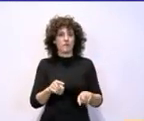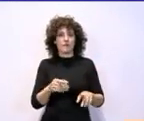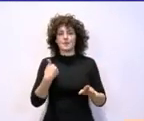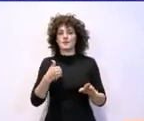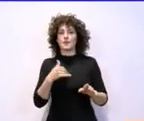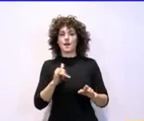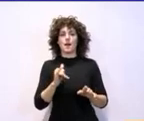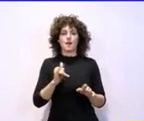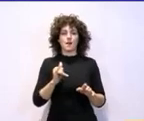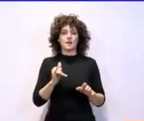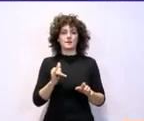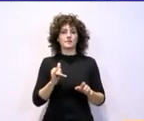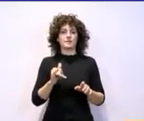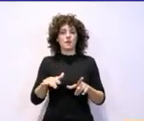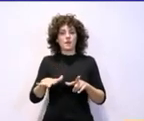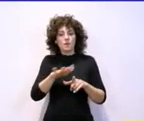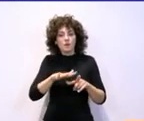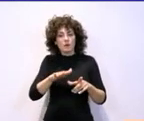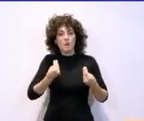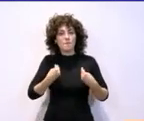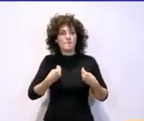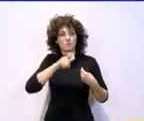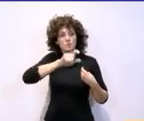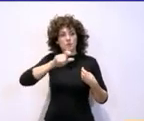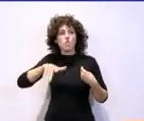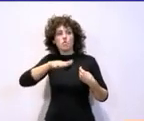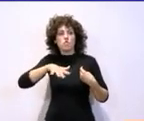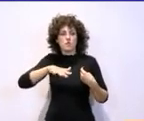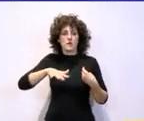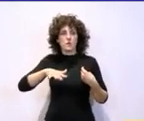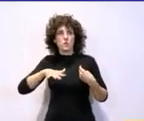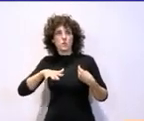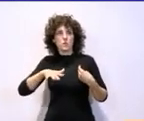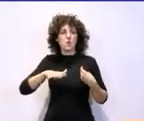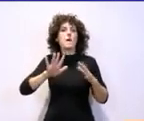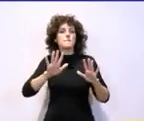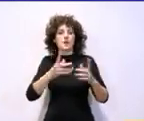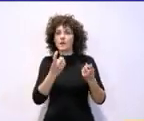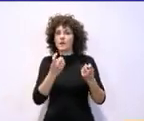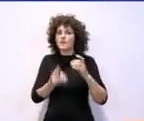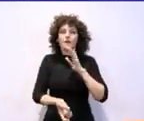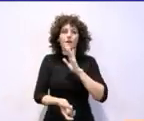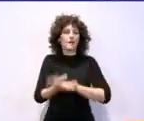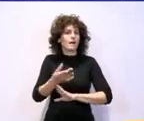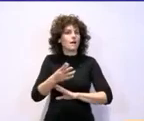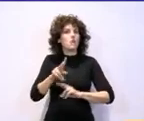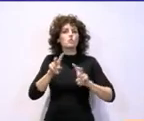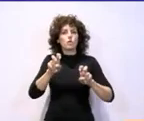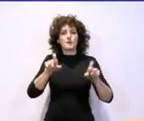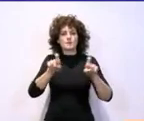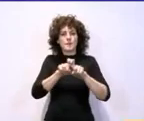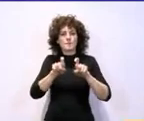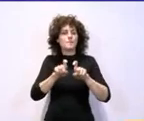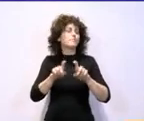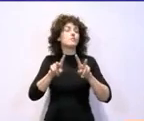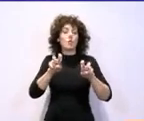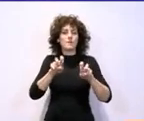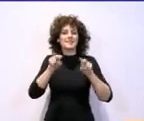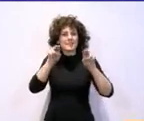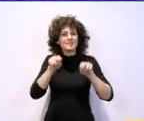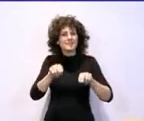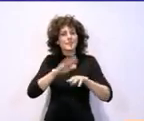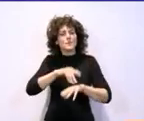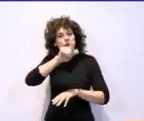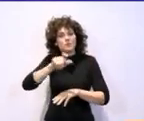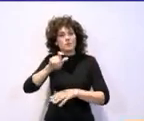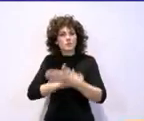luego, desubicar a determinadas personas. Pero entonces requiere de la creación de nuevas empresas, o sea, de nuevas residencias para personas